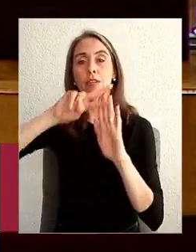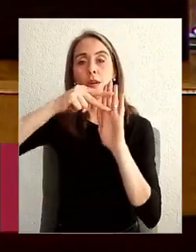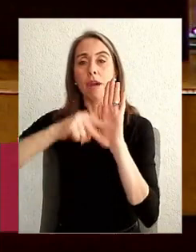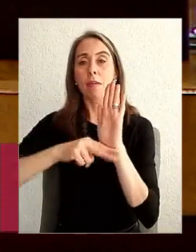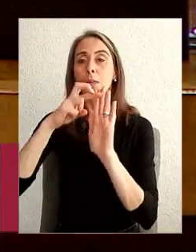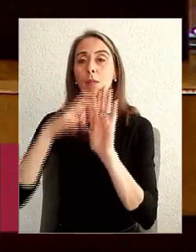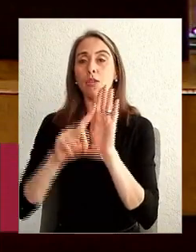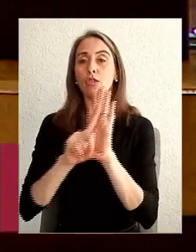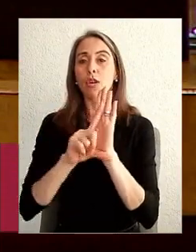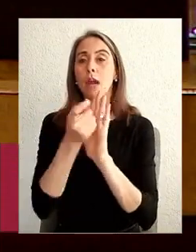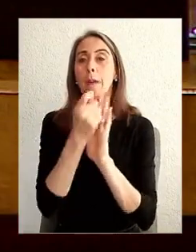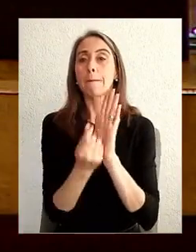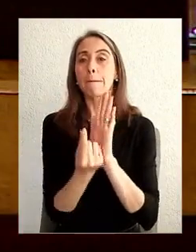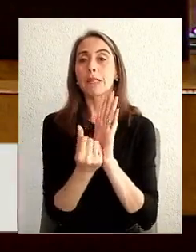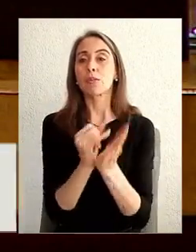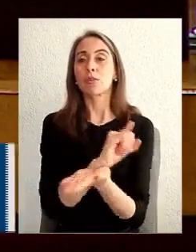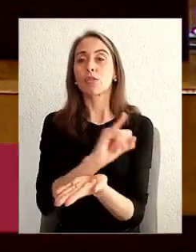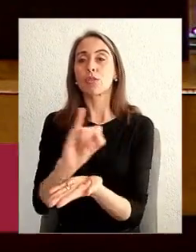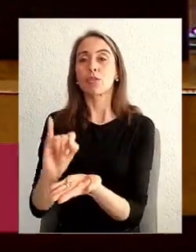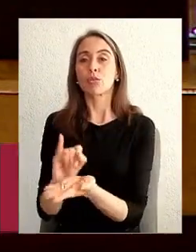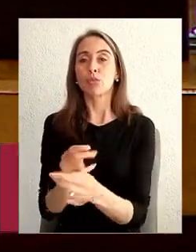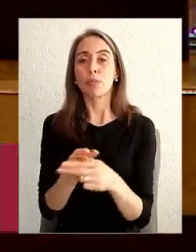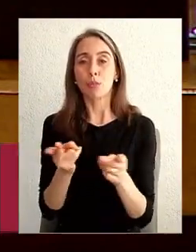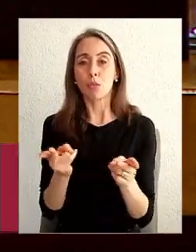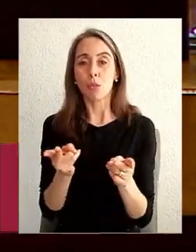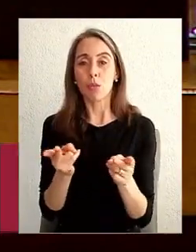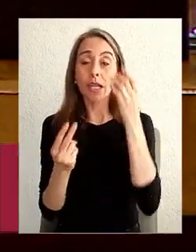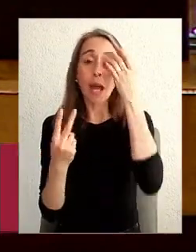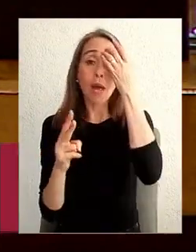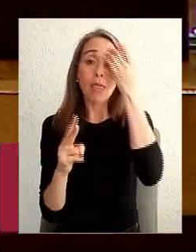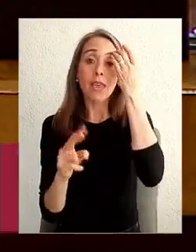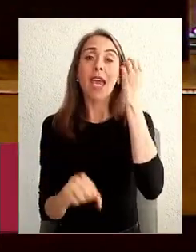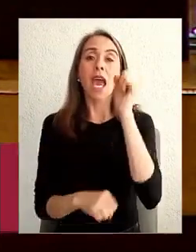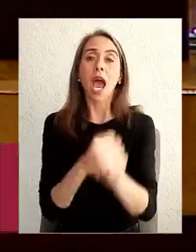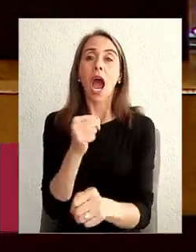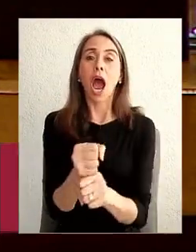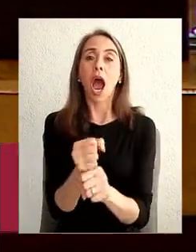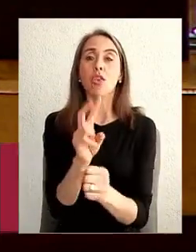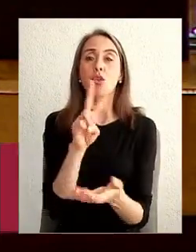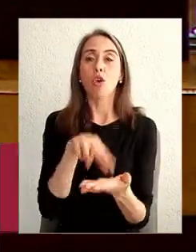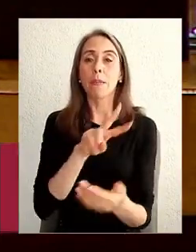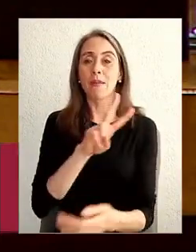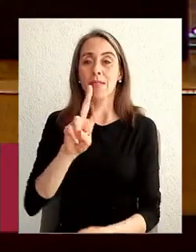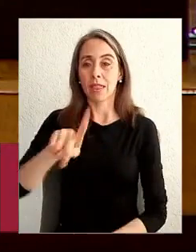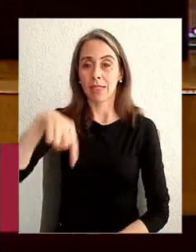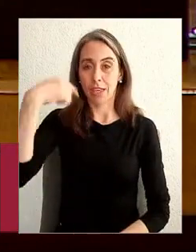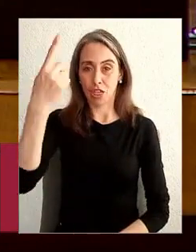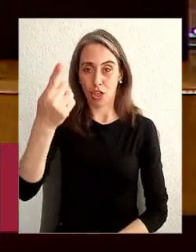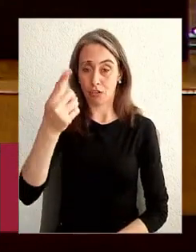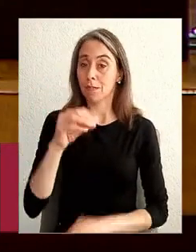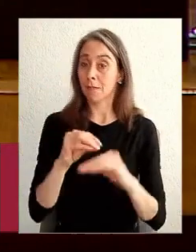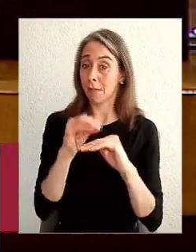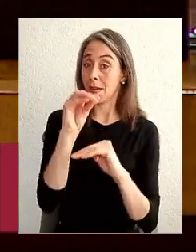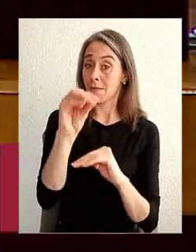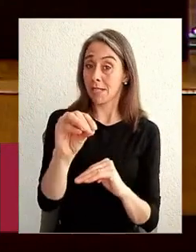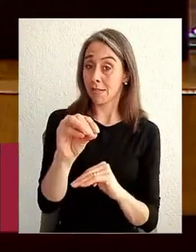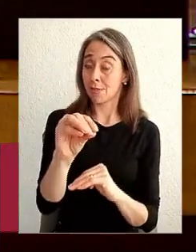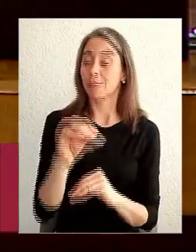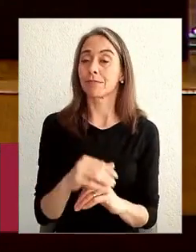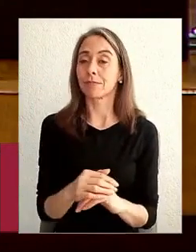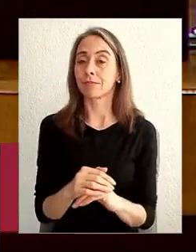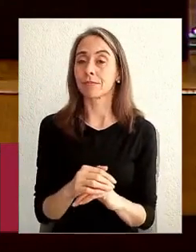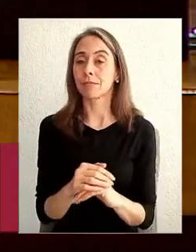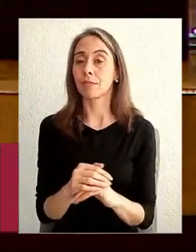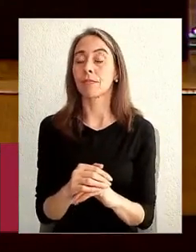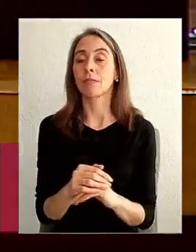del sector público correspondiente al año 2022. Cabe hacer presente que las modificaciones tratan materias